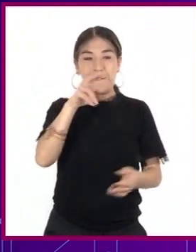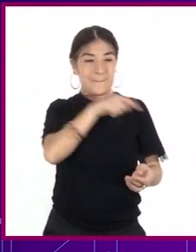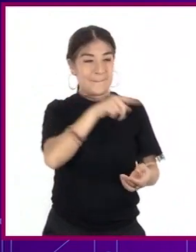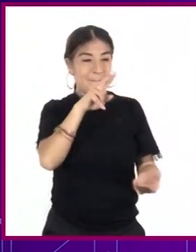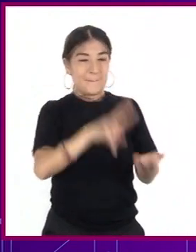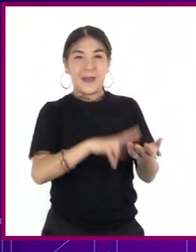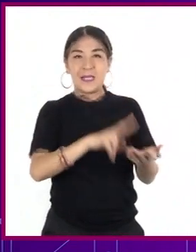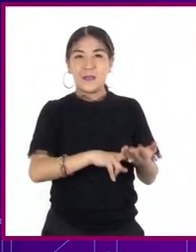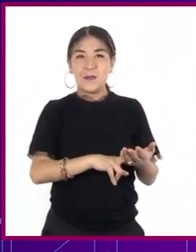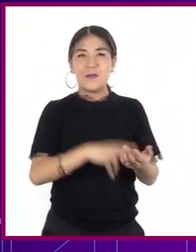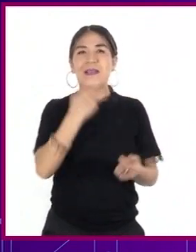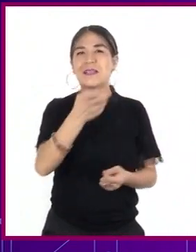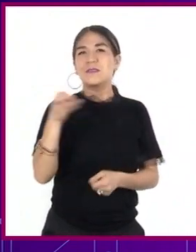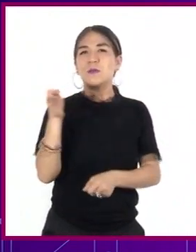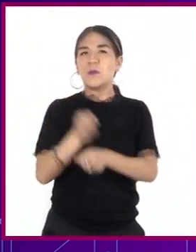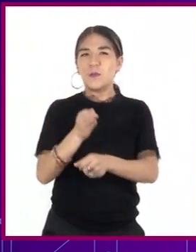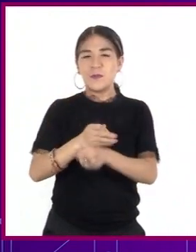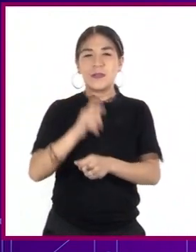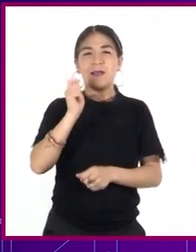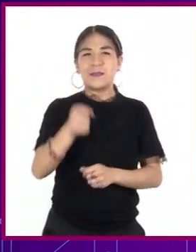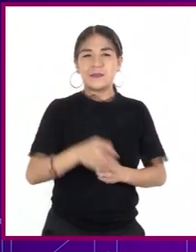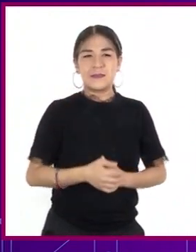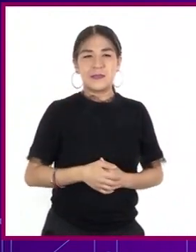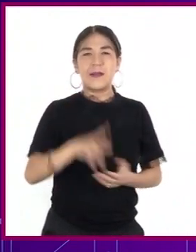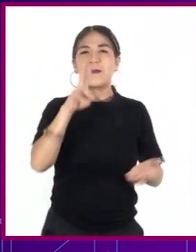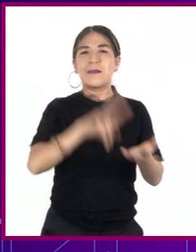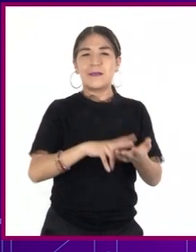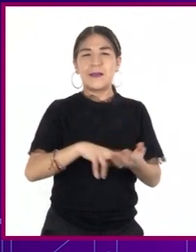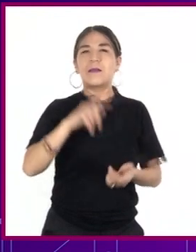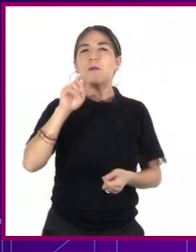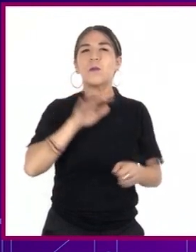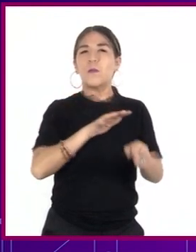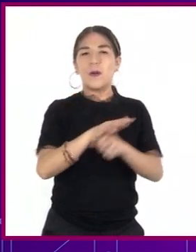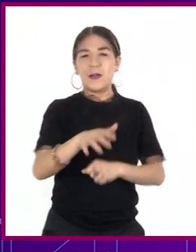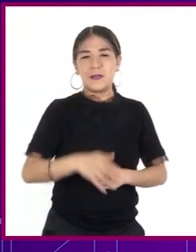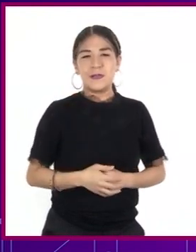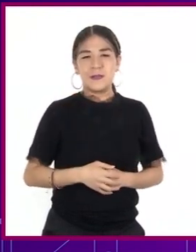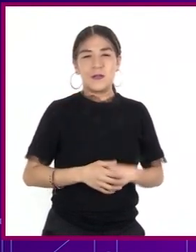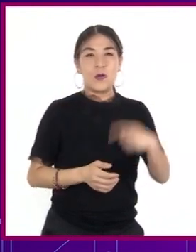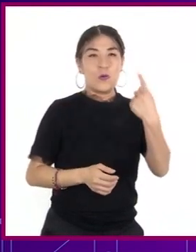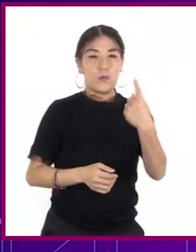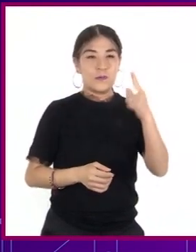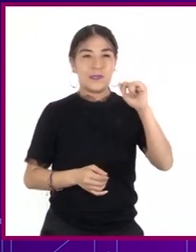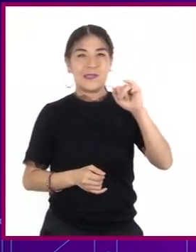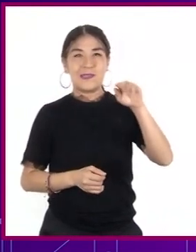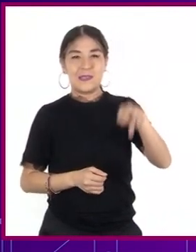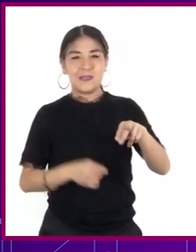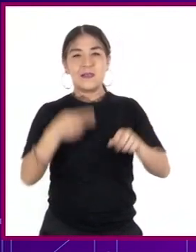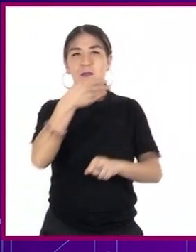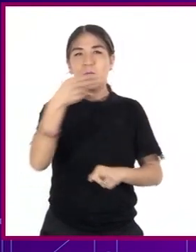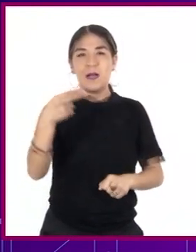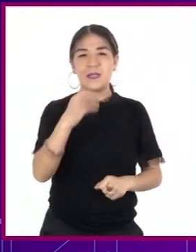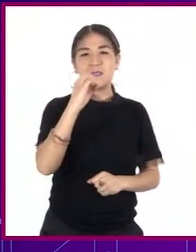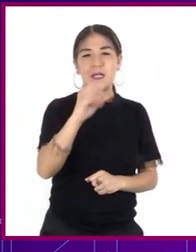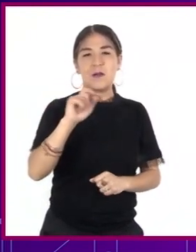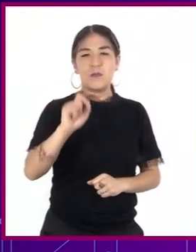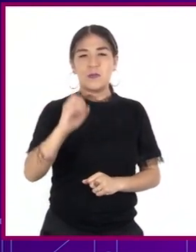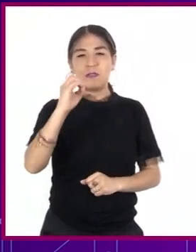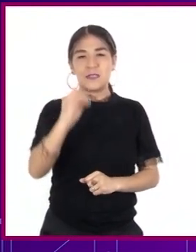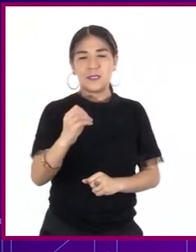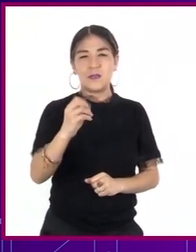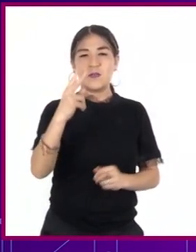equivalencia. En este caso, el factor de equivalencia es 1 pulgada es igual a